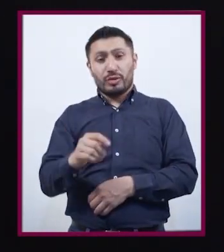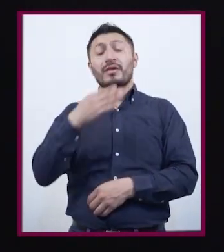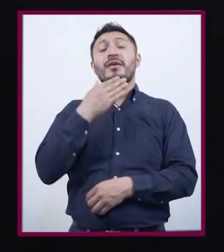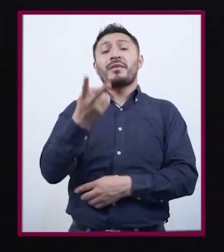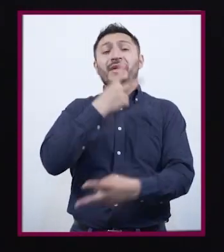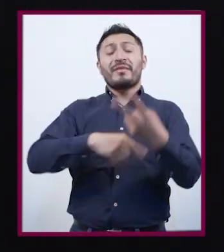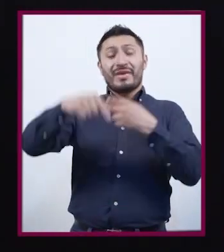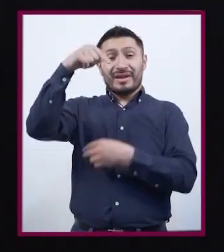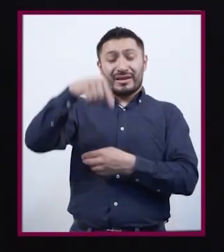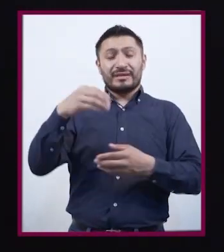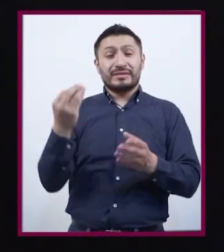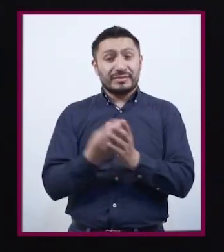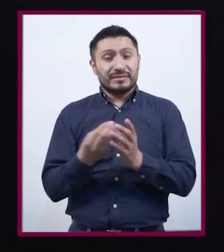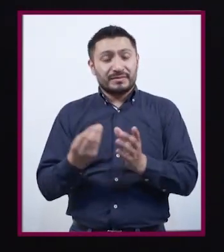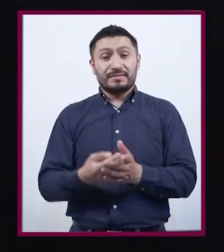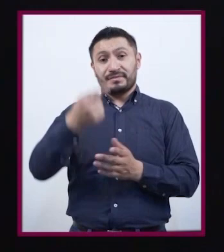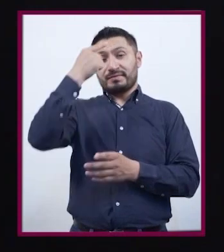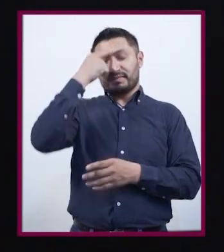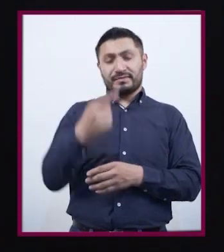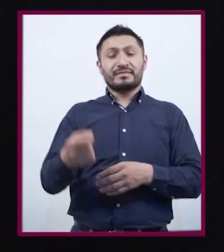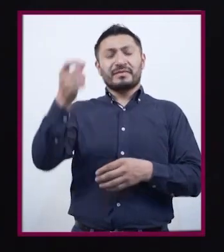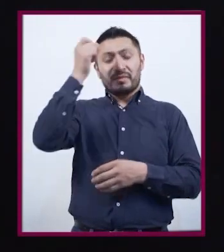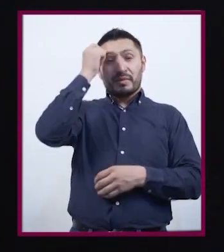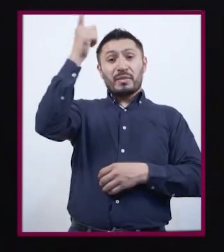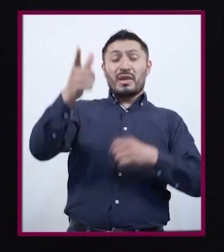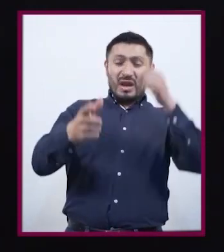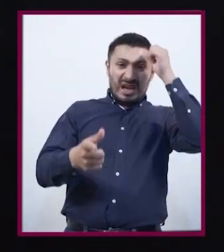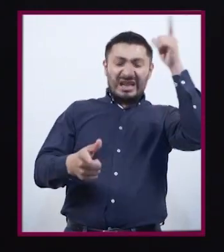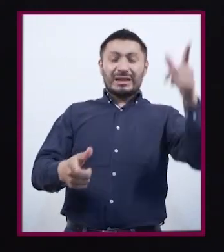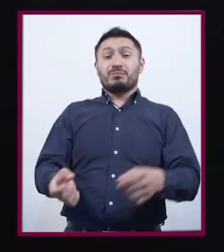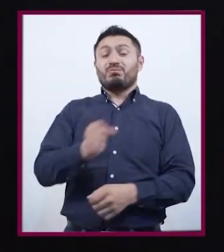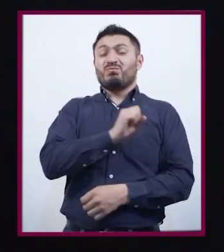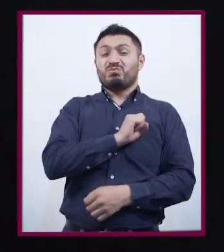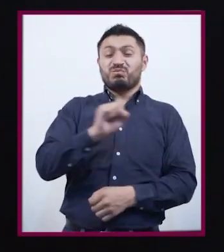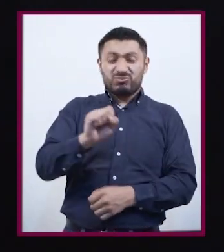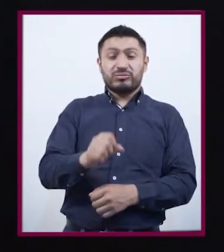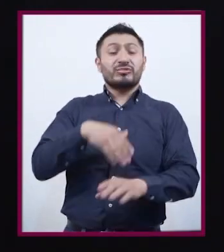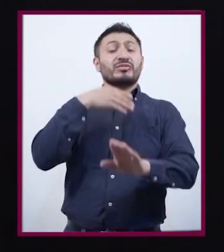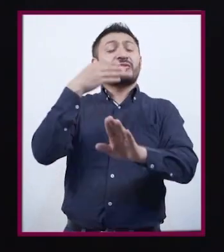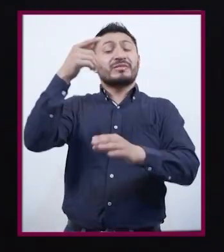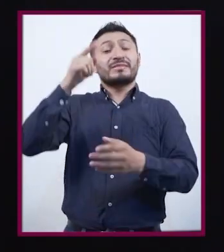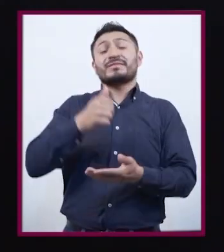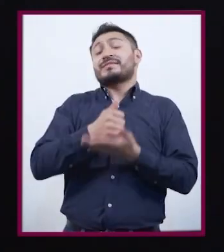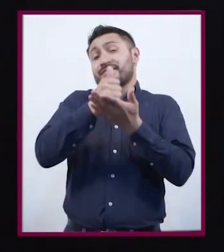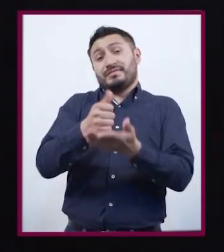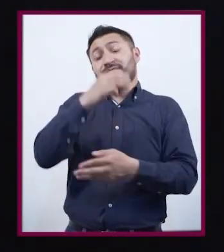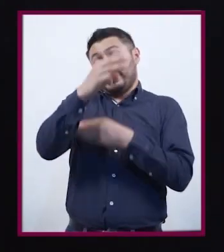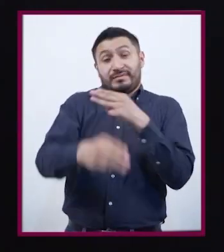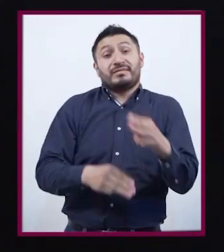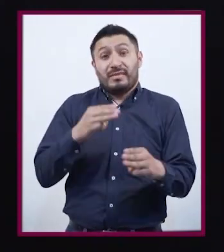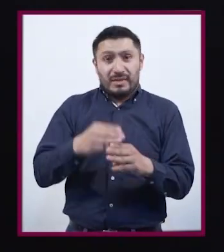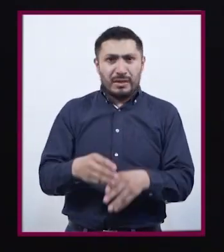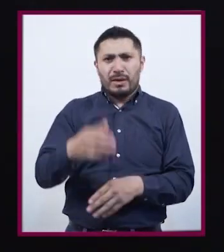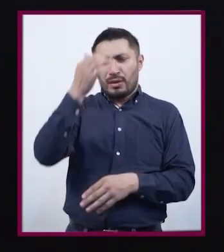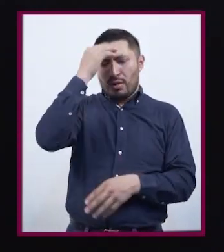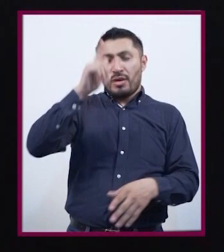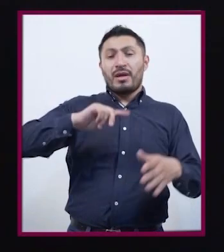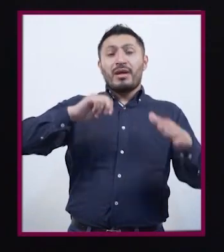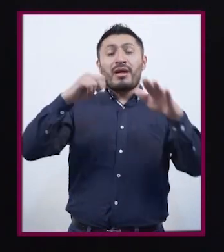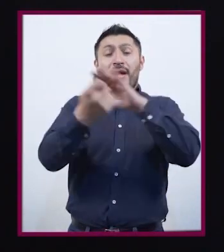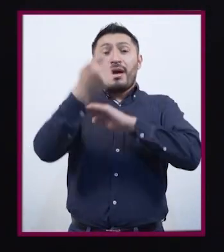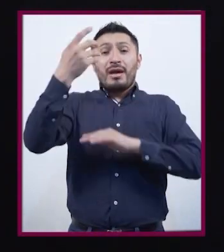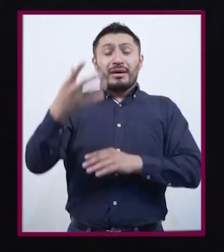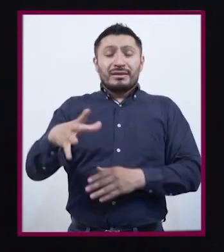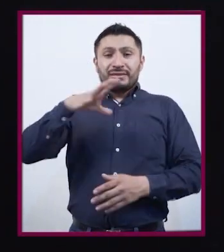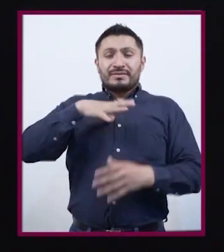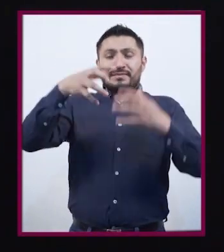bienvenida a este programa de Conciencia Histórica, dedicado a los inventos siniestros que ayudan al mundo. Conoceremos